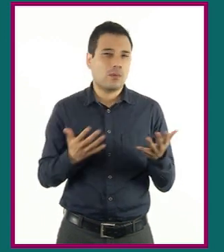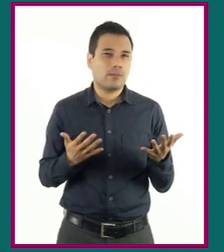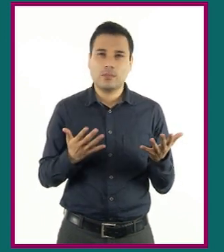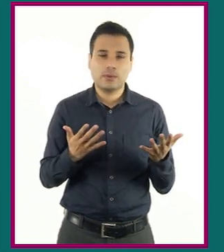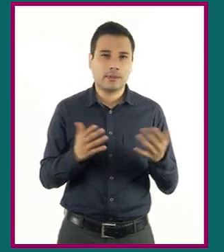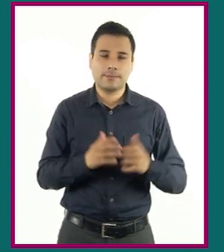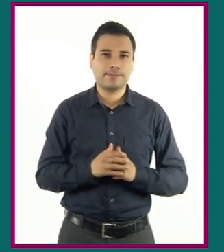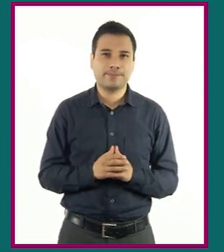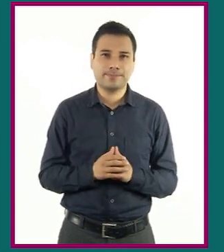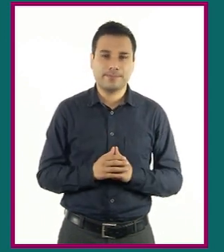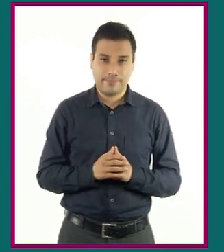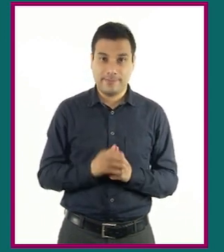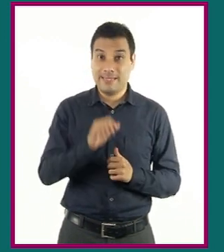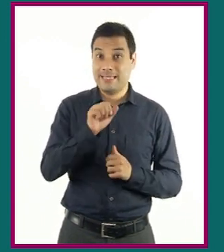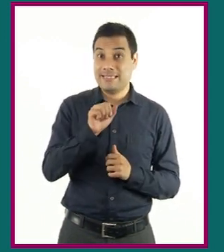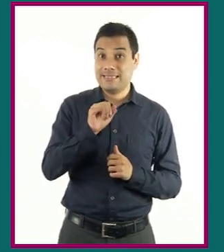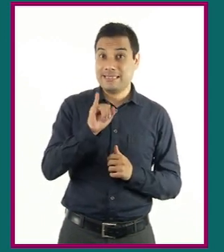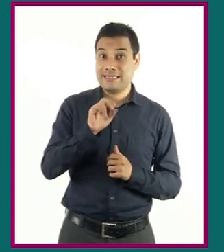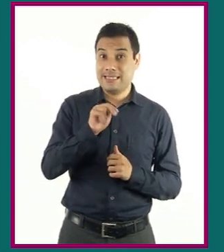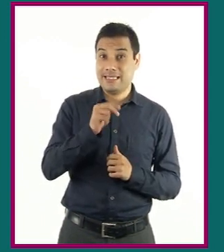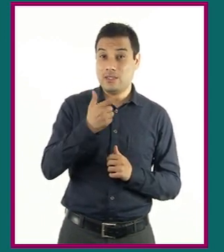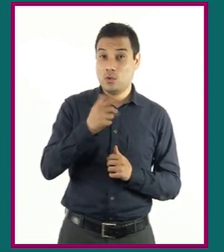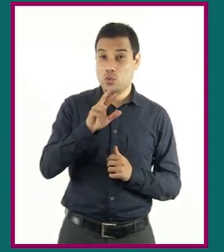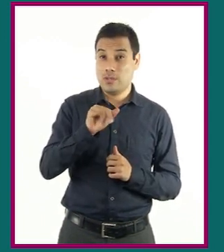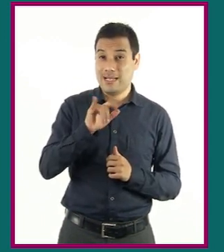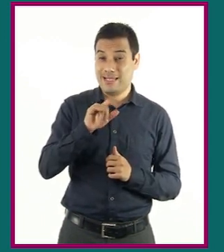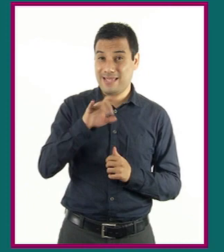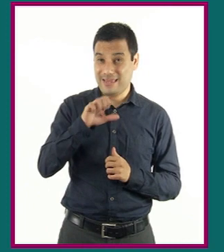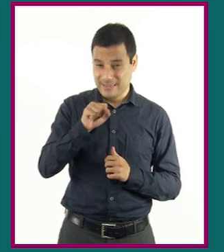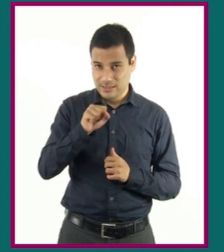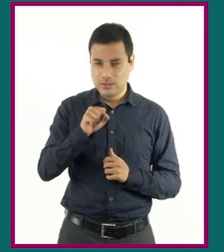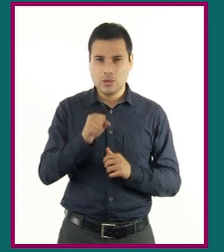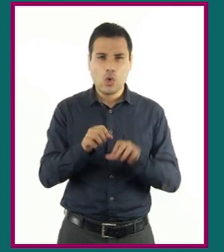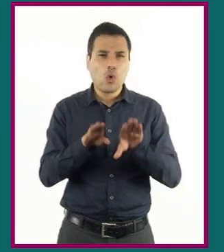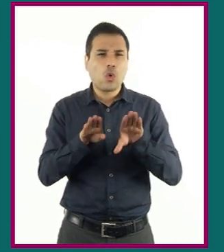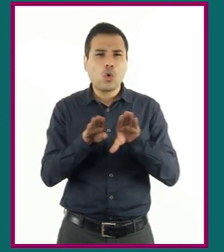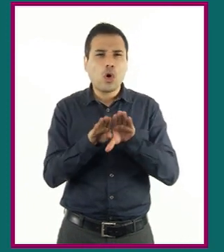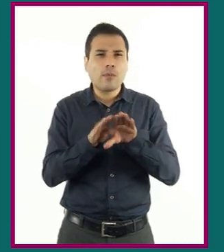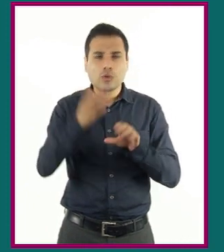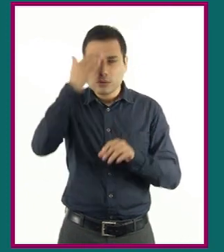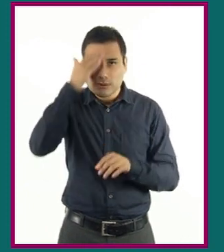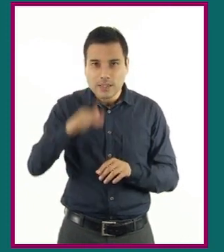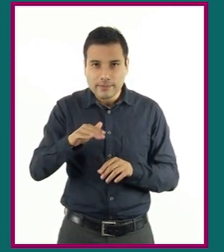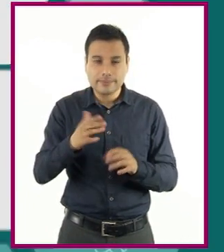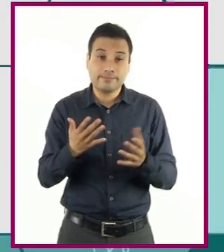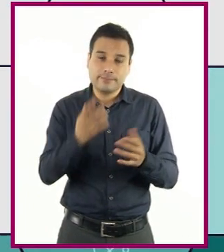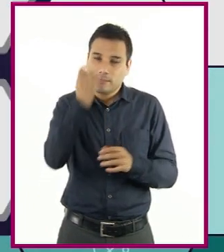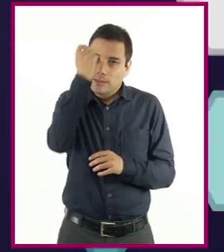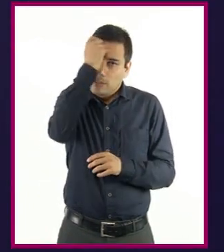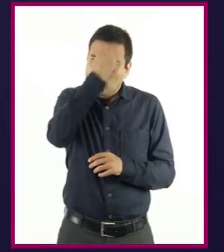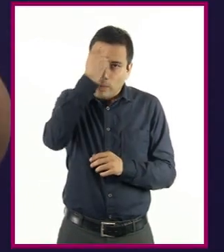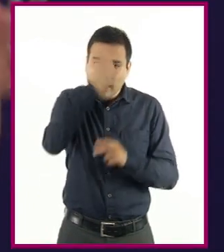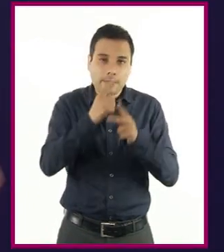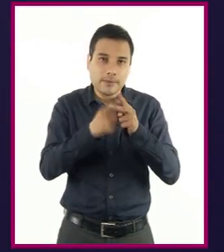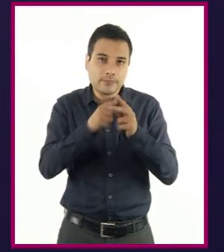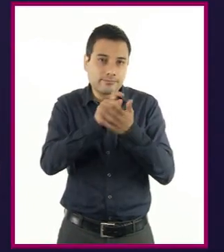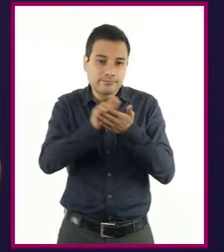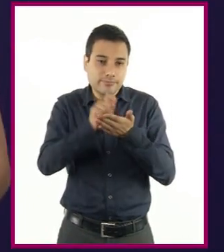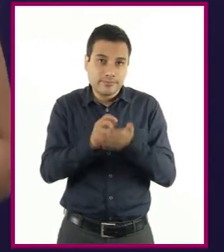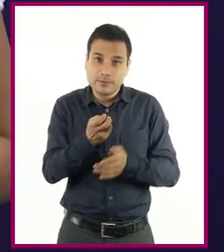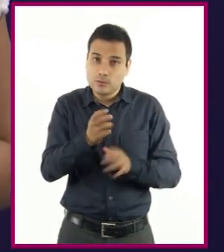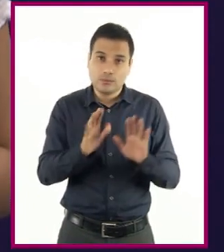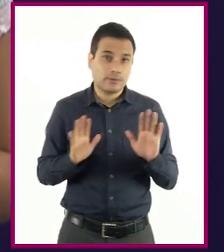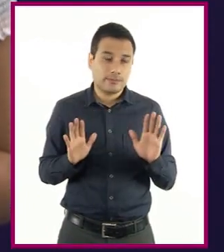dentro, las singularidades solo pueden concebirse mediante teorías e hipótesis. De